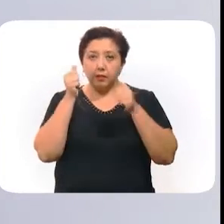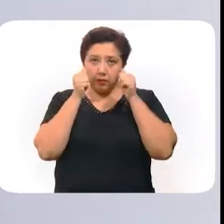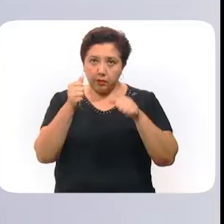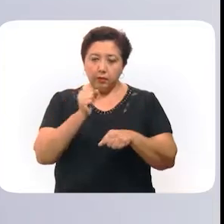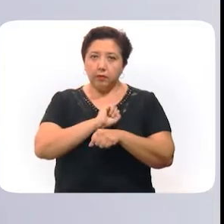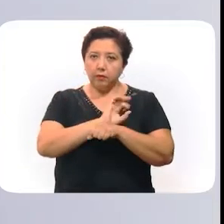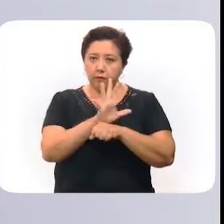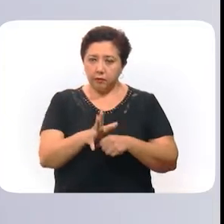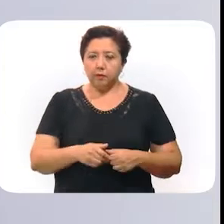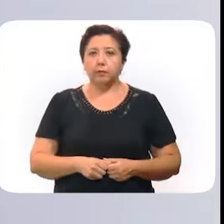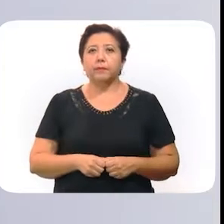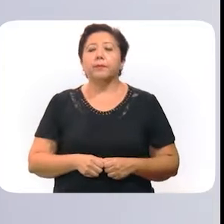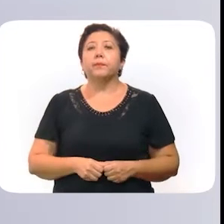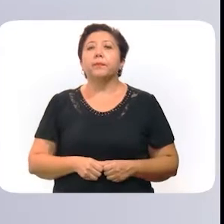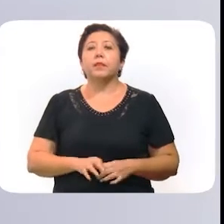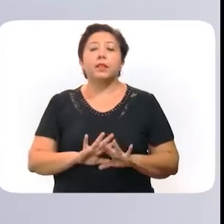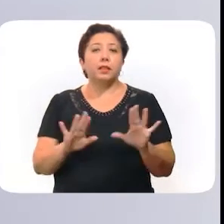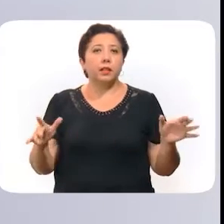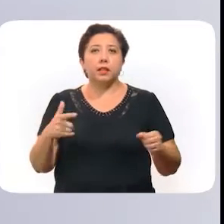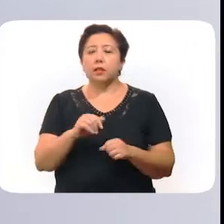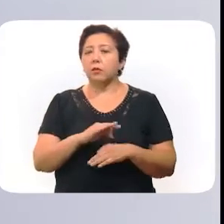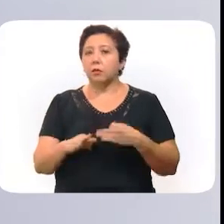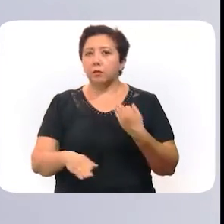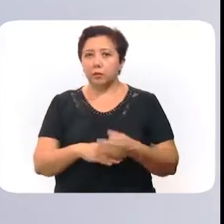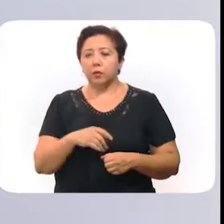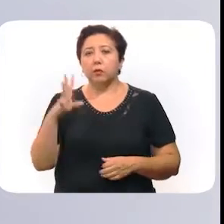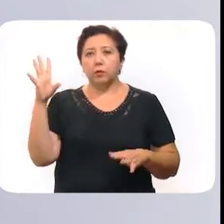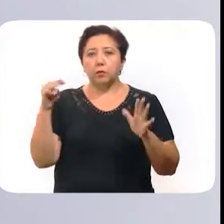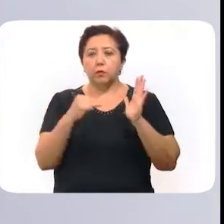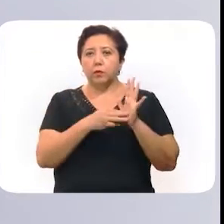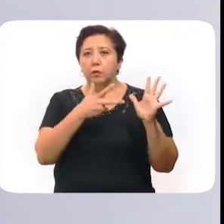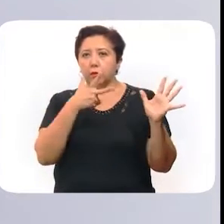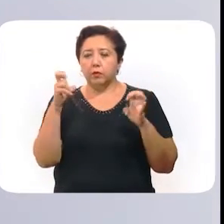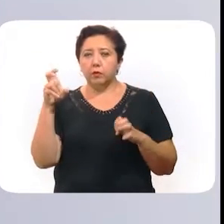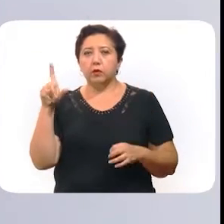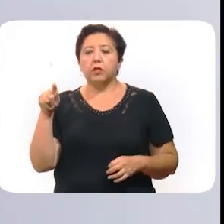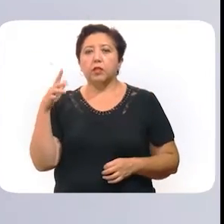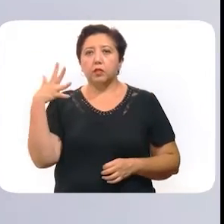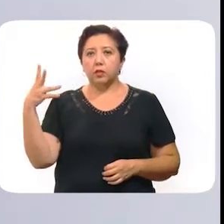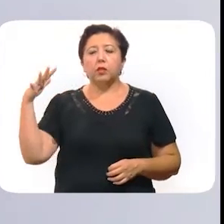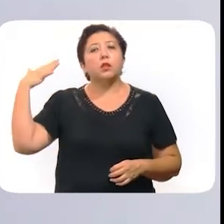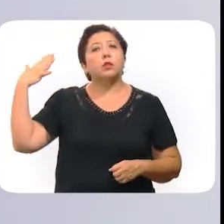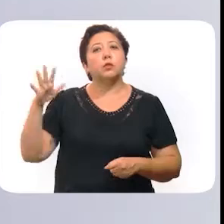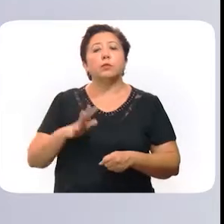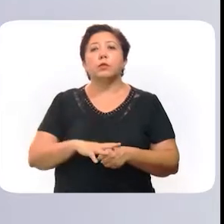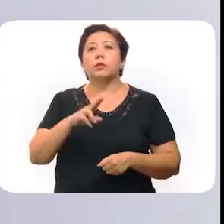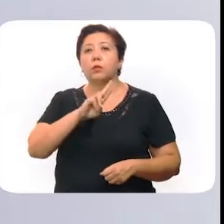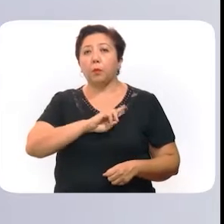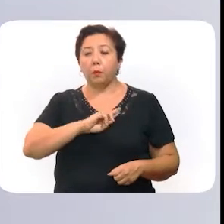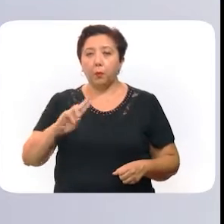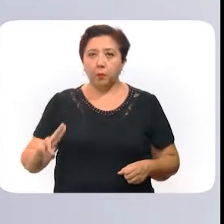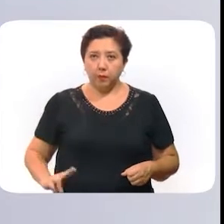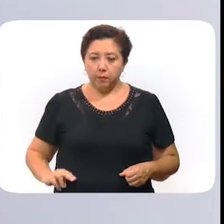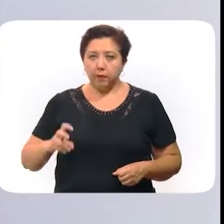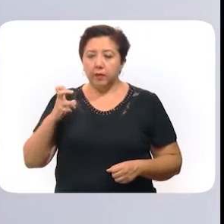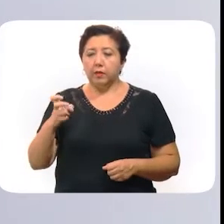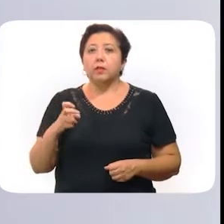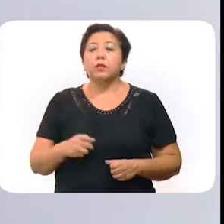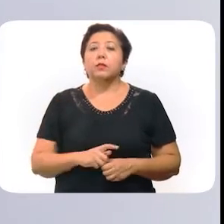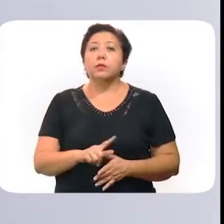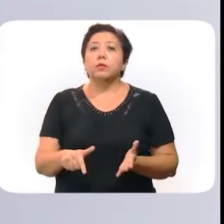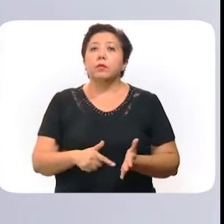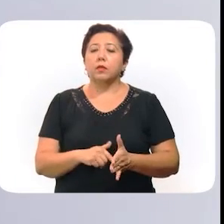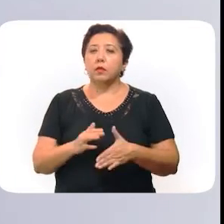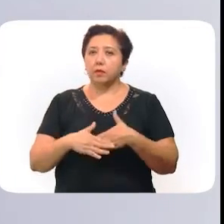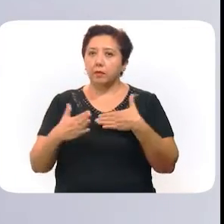recibieron la primera aplicación. Ya se aplicó el 100%, 4.875 para adultos mayores de UMAM. En este municipio